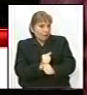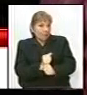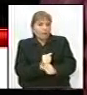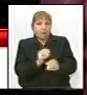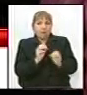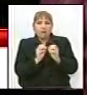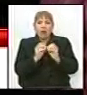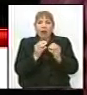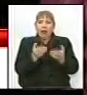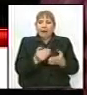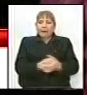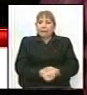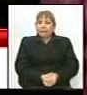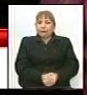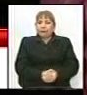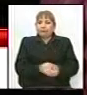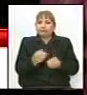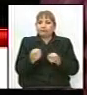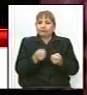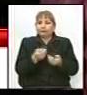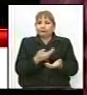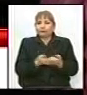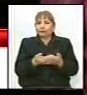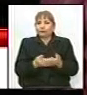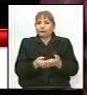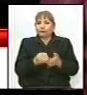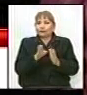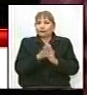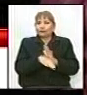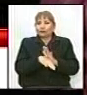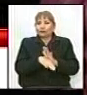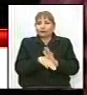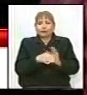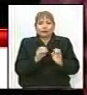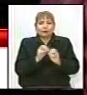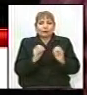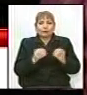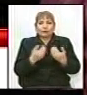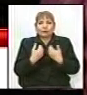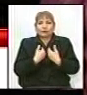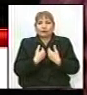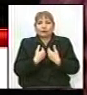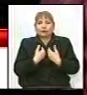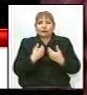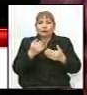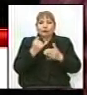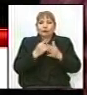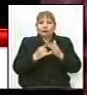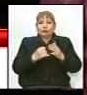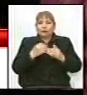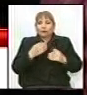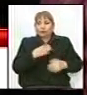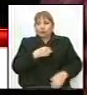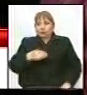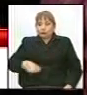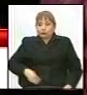determinar en un diagnóstico el déficit de infraestructura que tenía el sector interior.